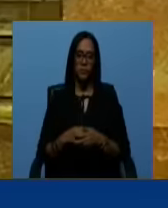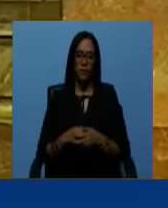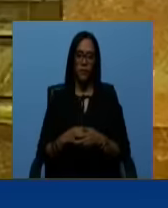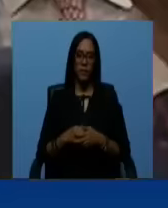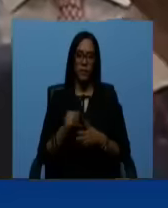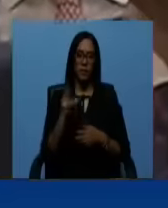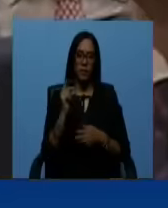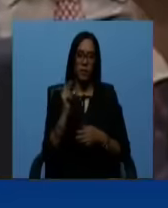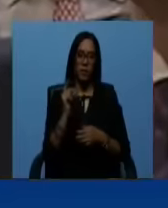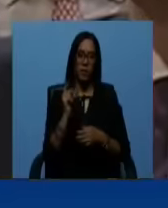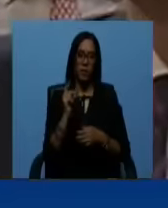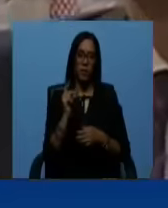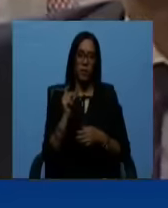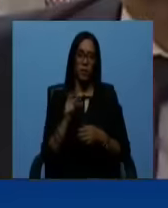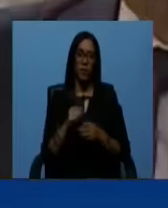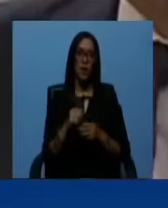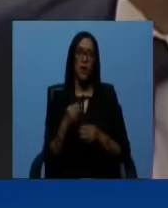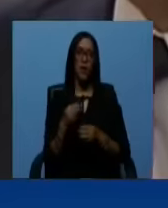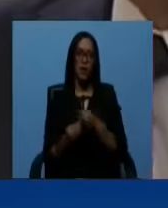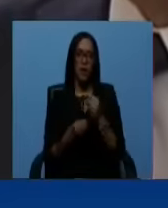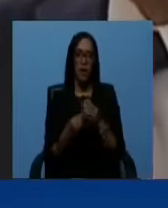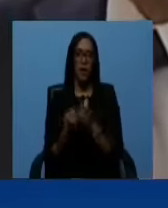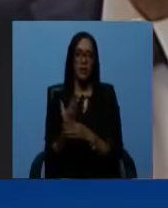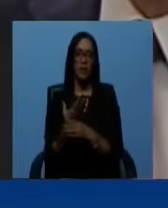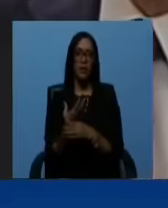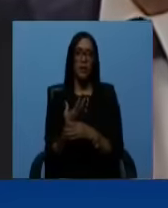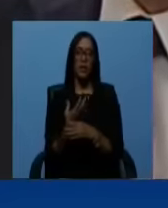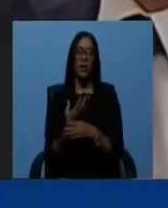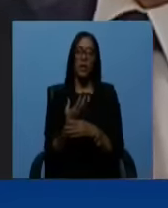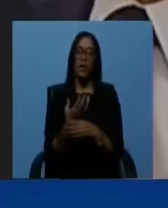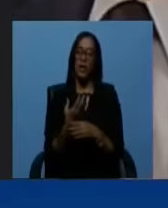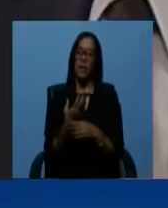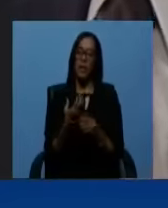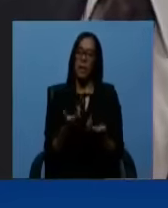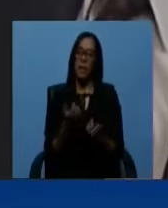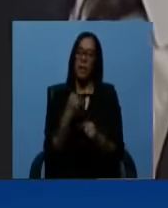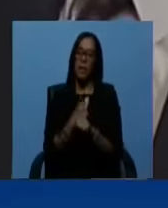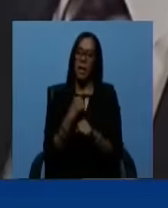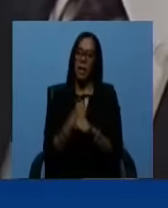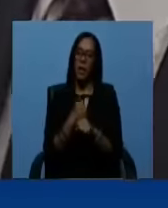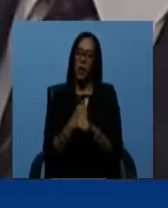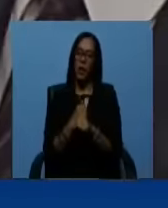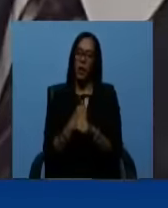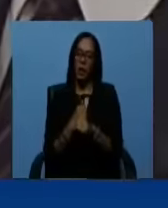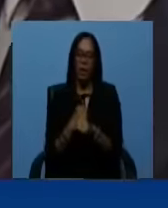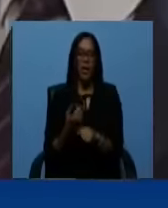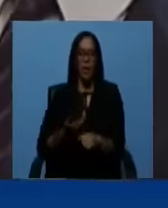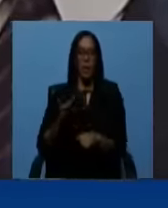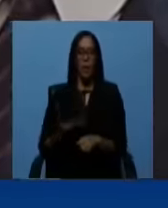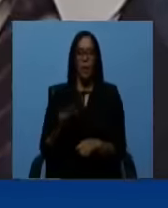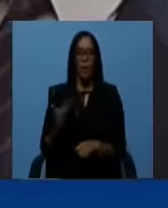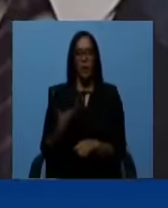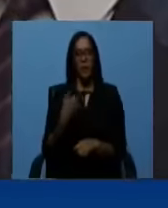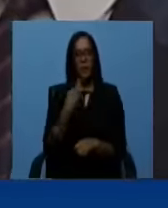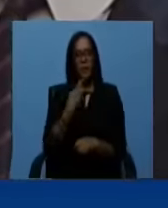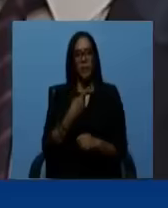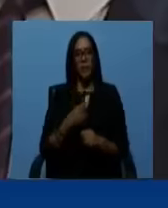Segundo, crea empleo en una magnitud importante, déjeme